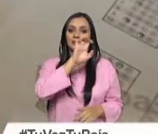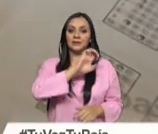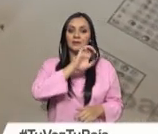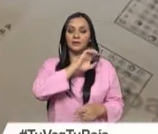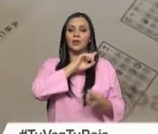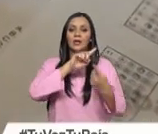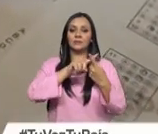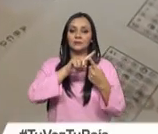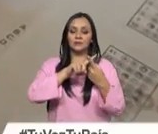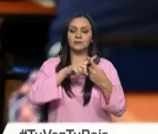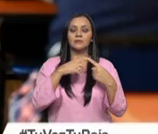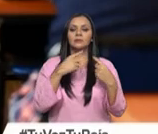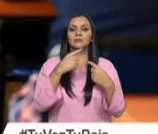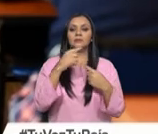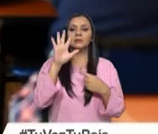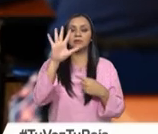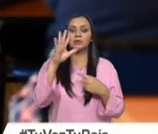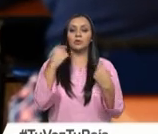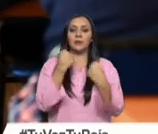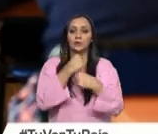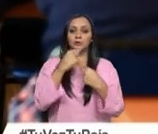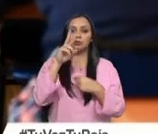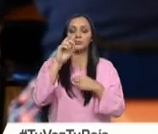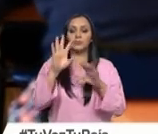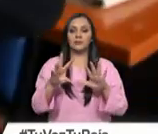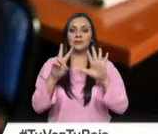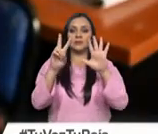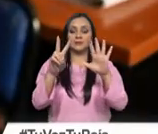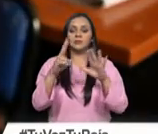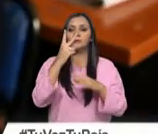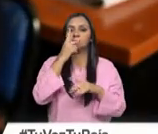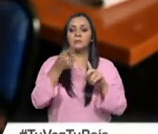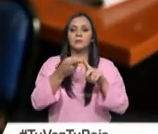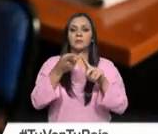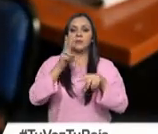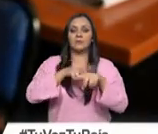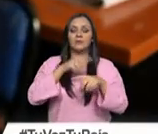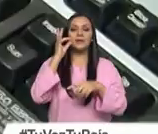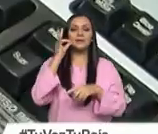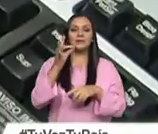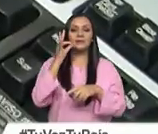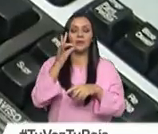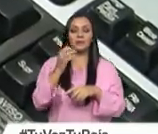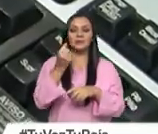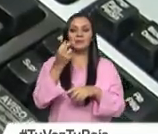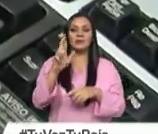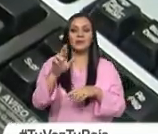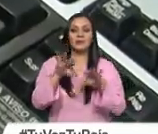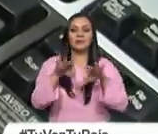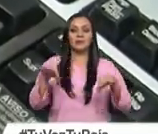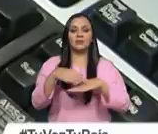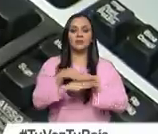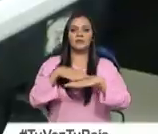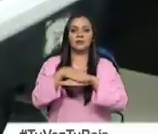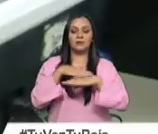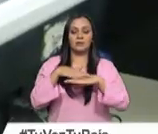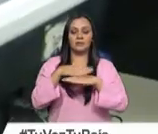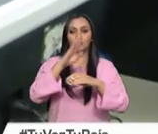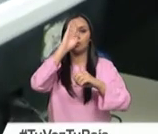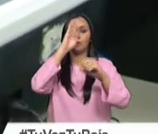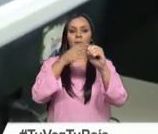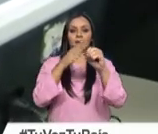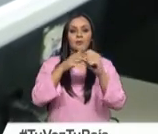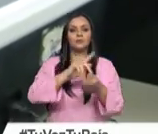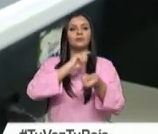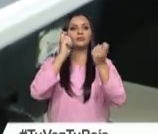de 2017, los estudiantes del régimen Costa rendirán por primera vez el examen unificado Ser Bachiller, con el propósito de medir el nivel